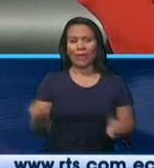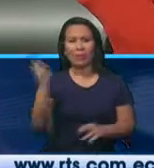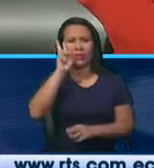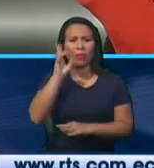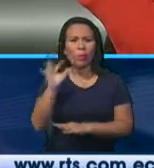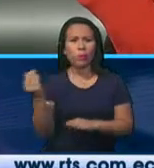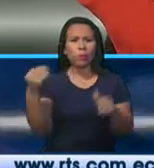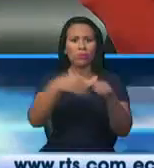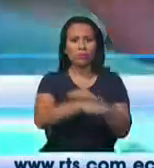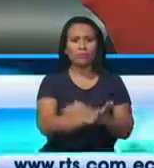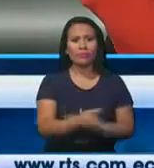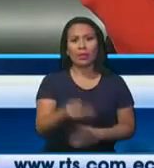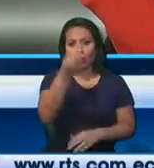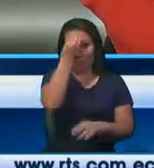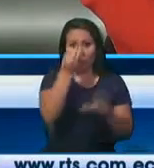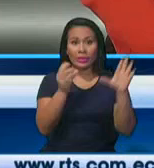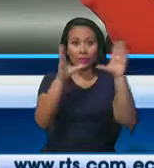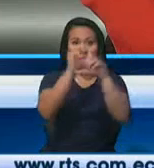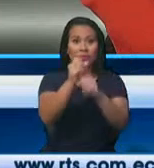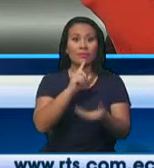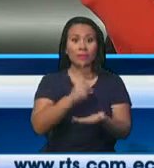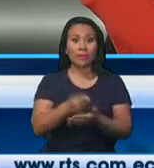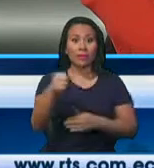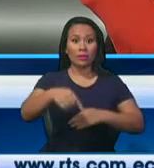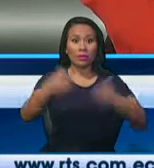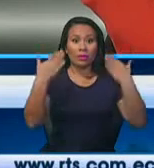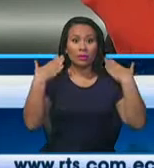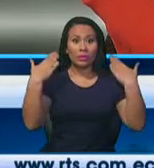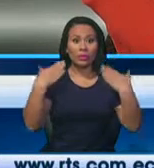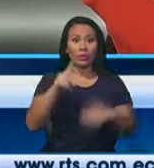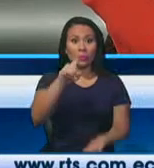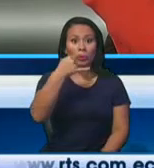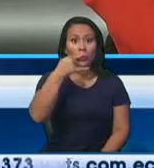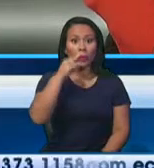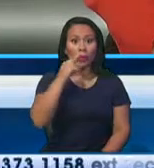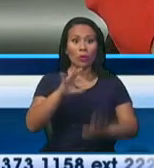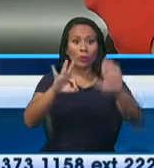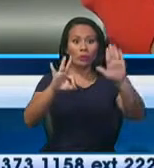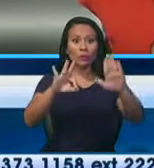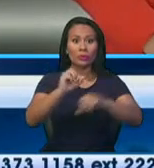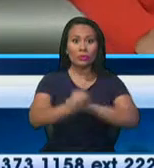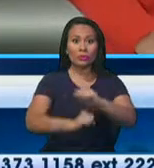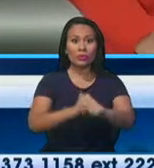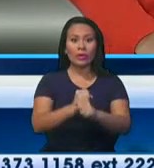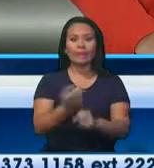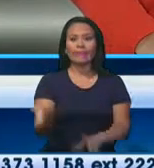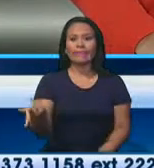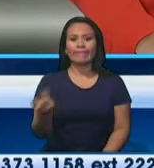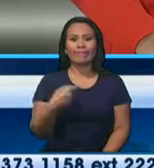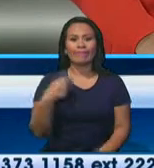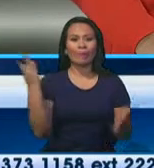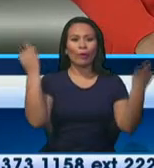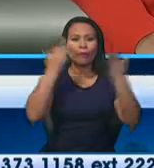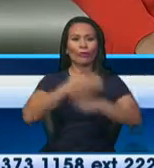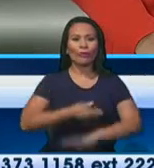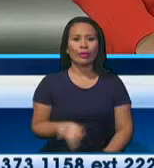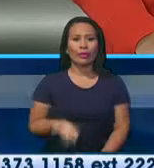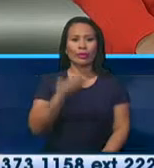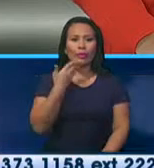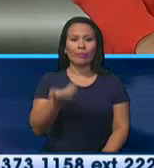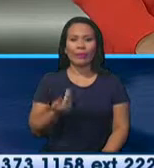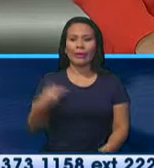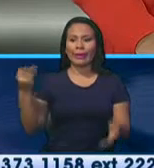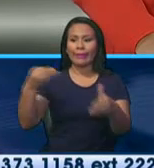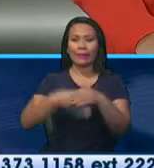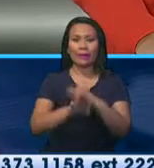amigos, buenas noches. En una ciudadela de Guayaquil, un niño de 8 años de edad no solo fue engañado, sino también amarrado y